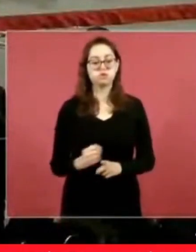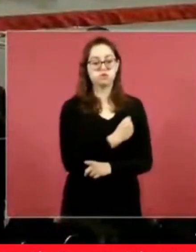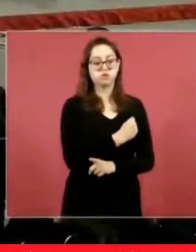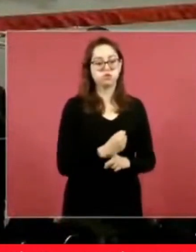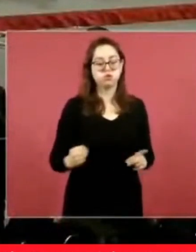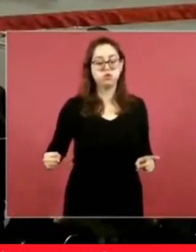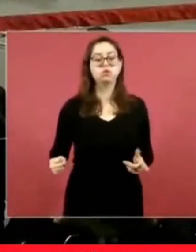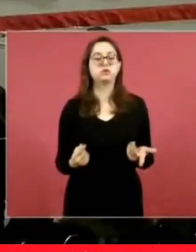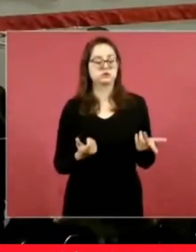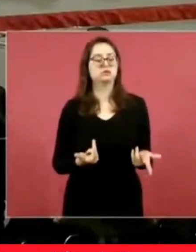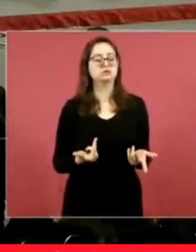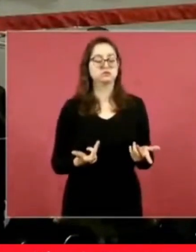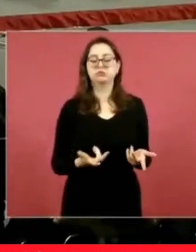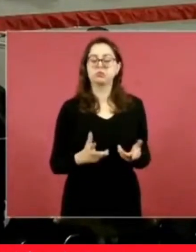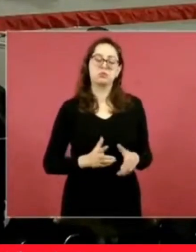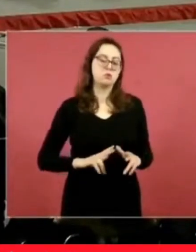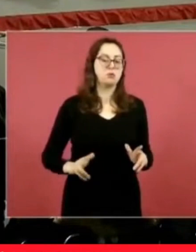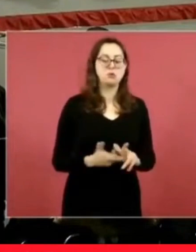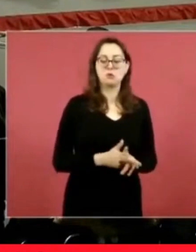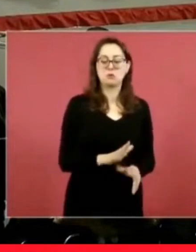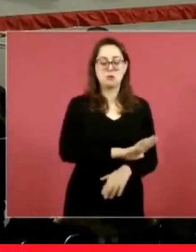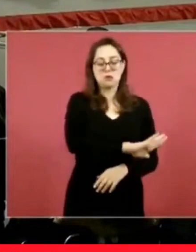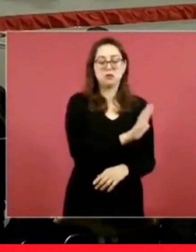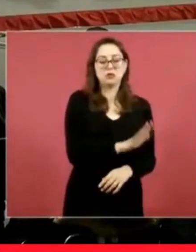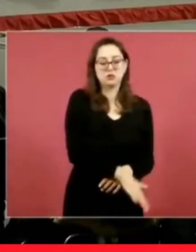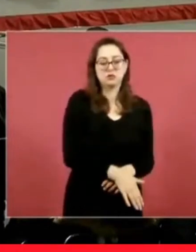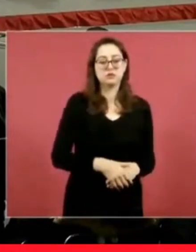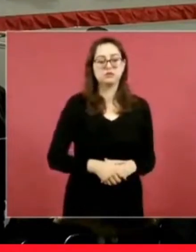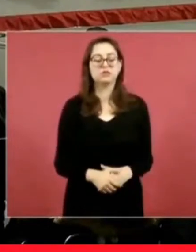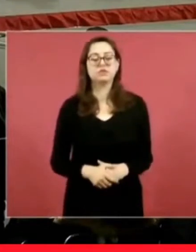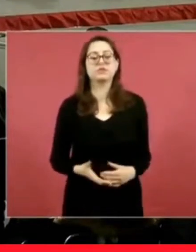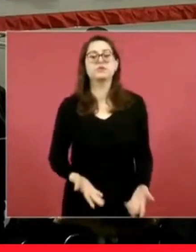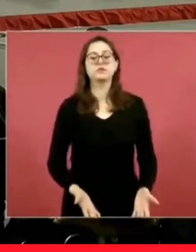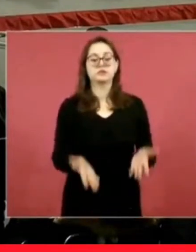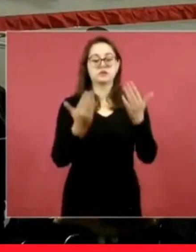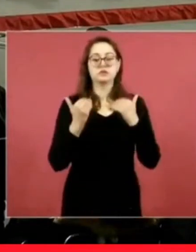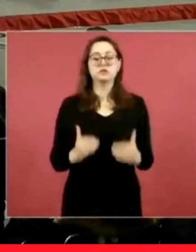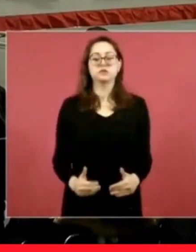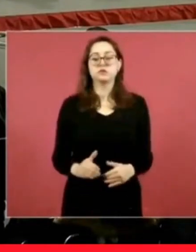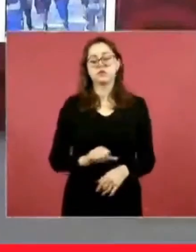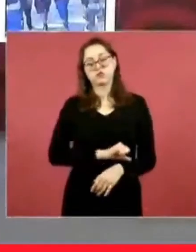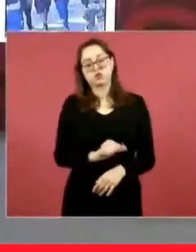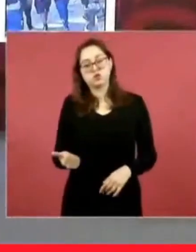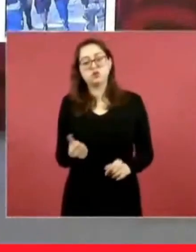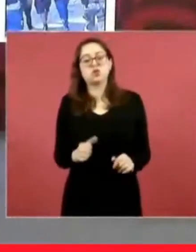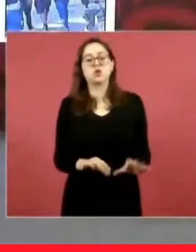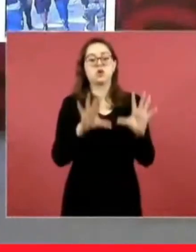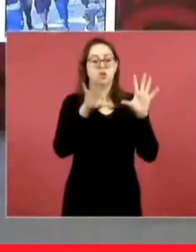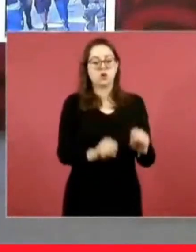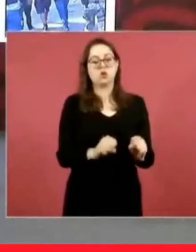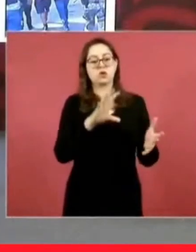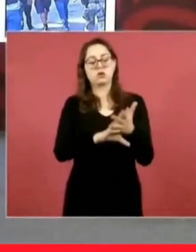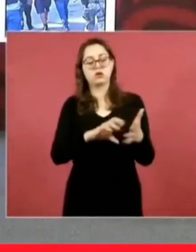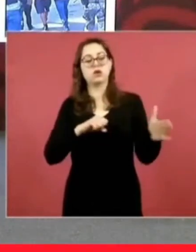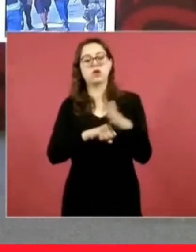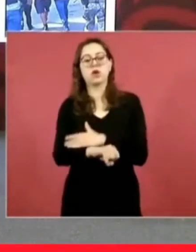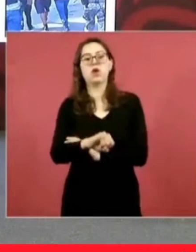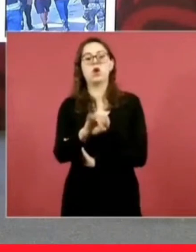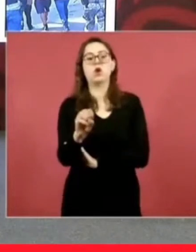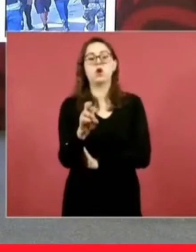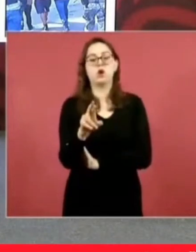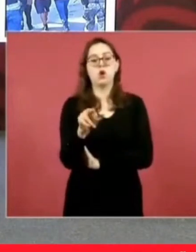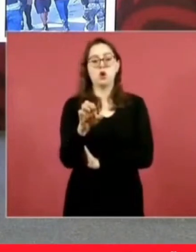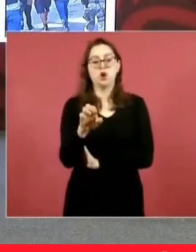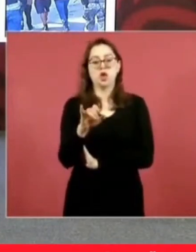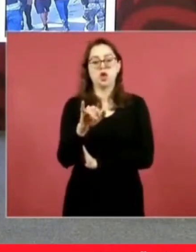un cincho y finalmente la privaron de la vida adelante esta segunda detención Jorge Luis n é fue